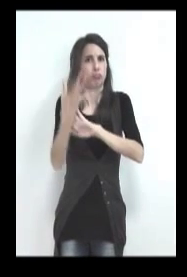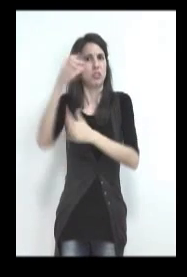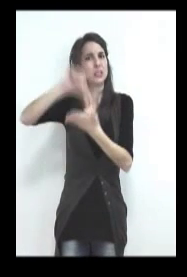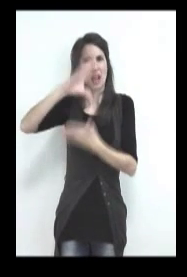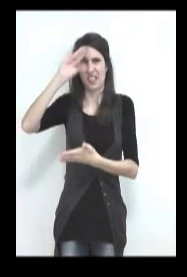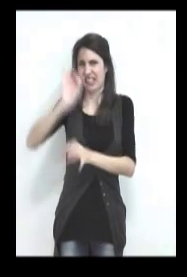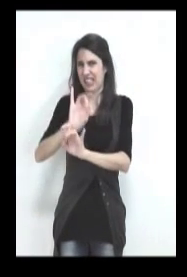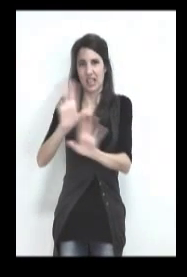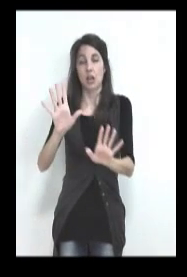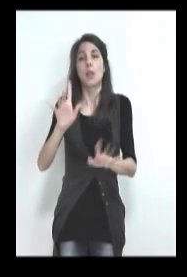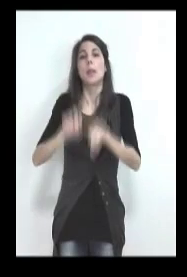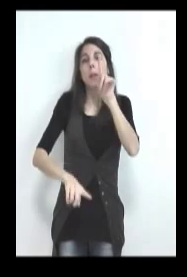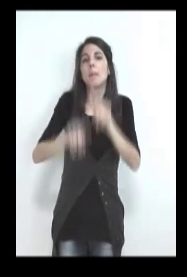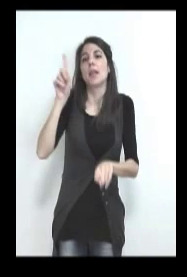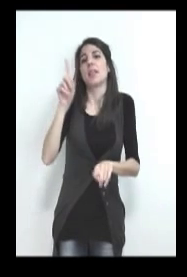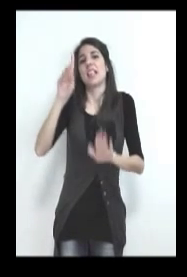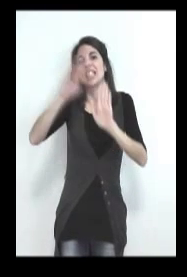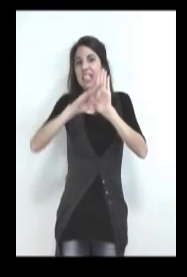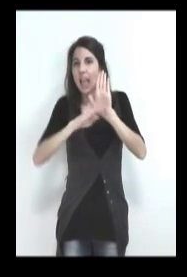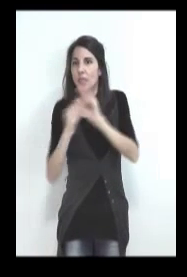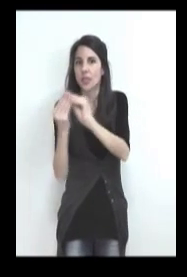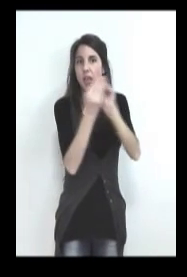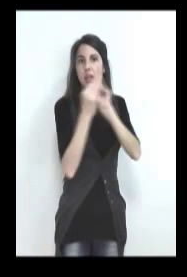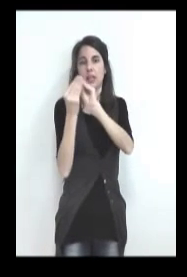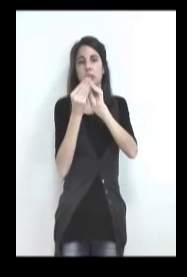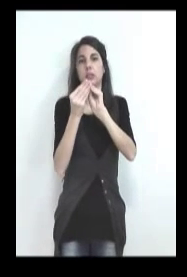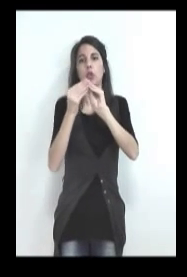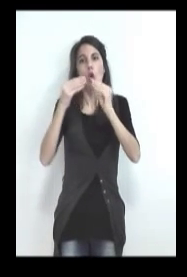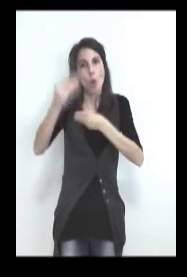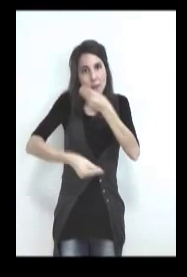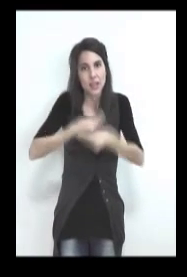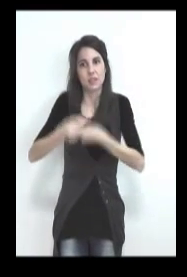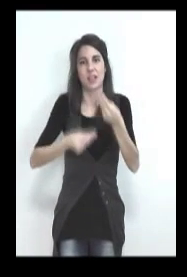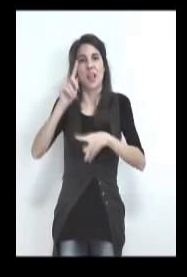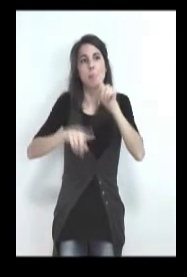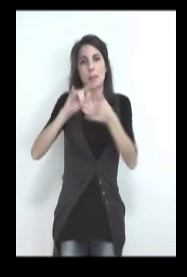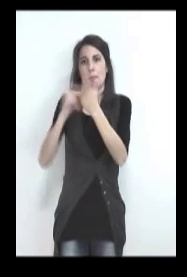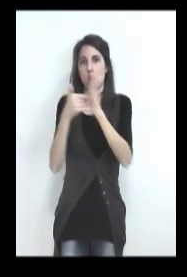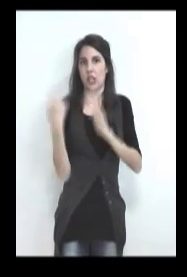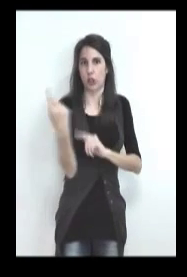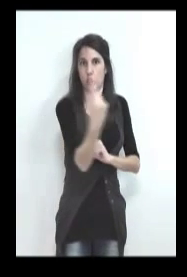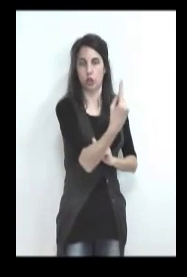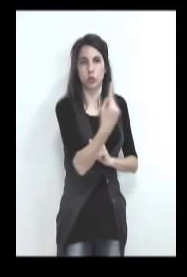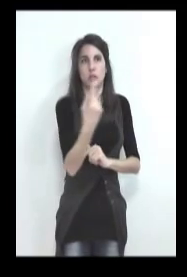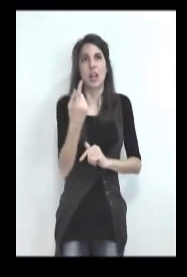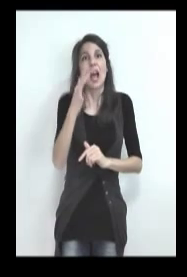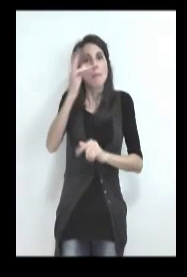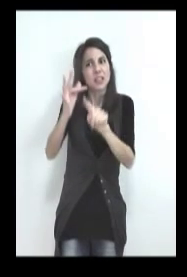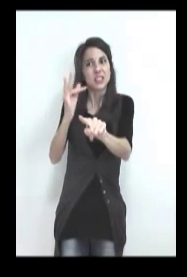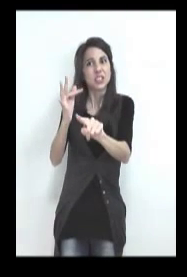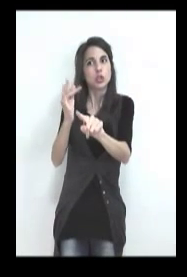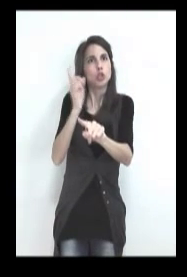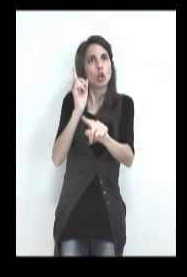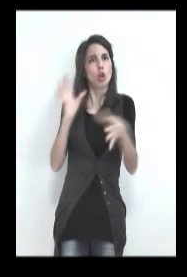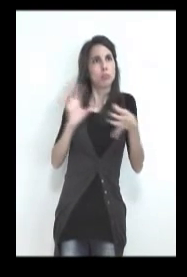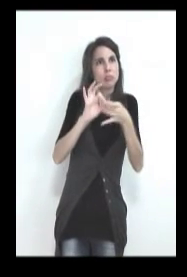estándares y de esa interoperabilidad entre proyectos. Y además esto no es una cosa solo de las empresas, es también una